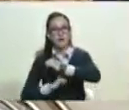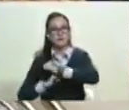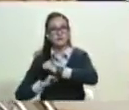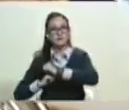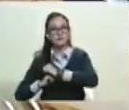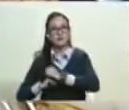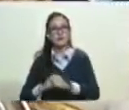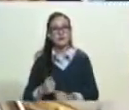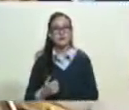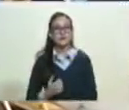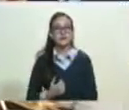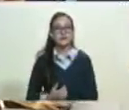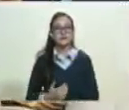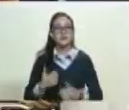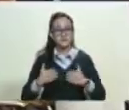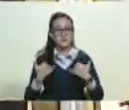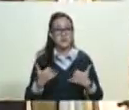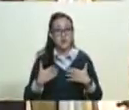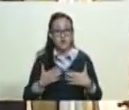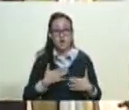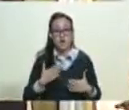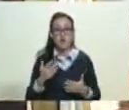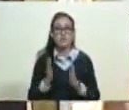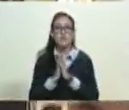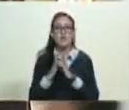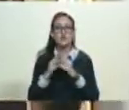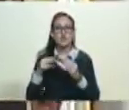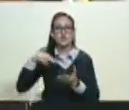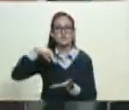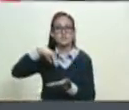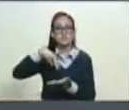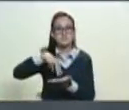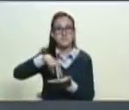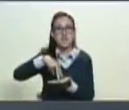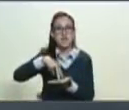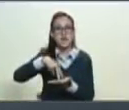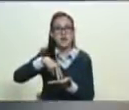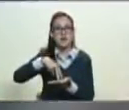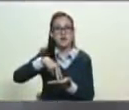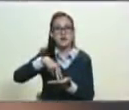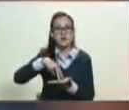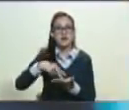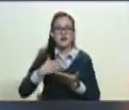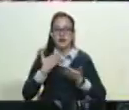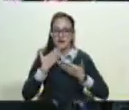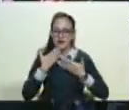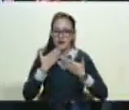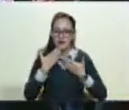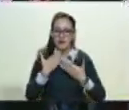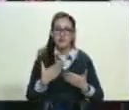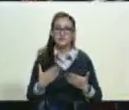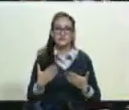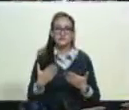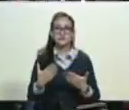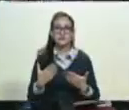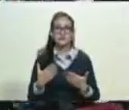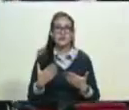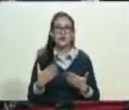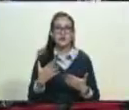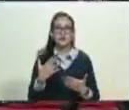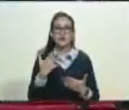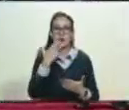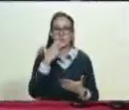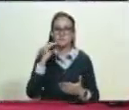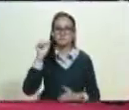Yo quiero que por favor, que se pongan de pie para agradecer al convocante de esta